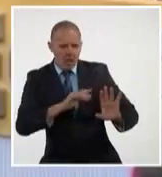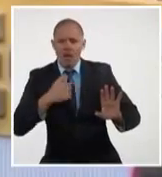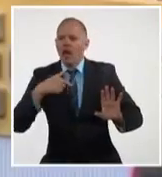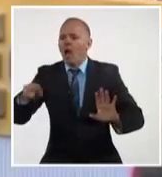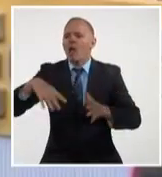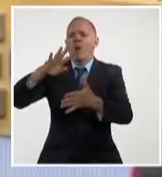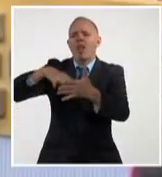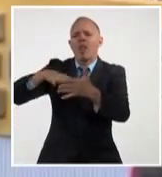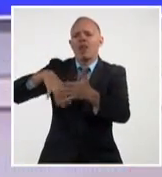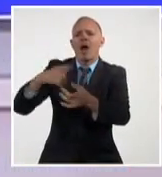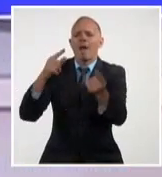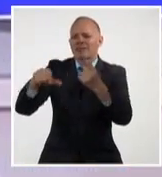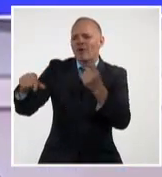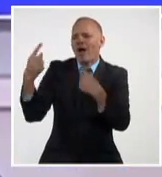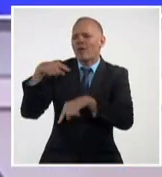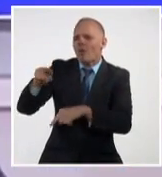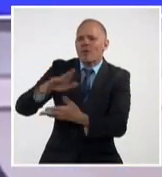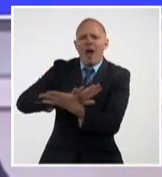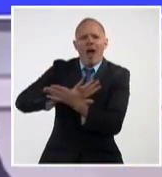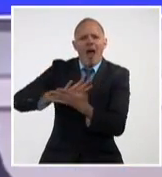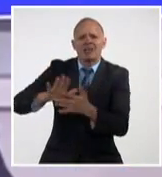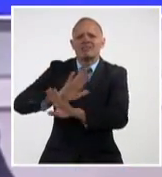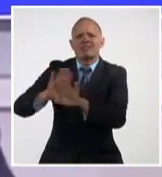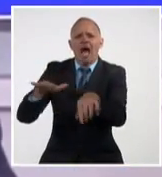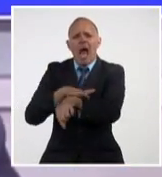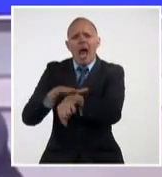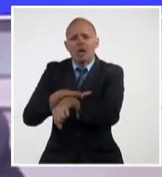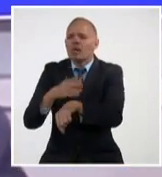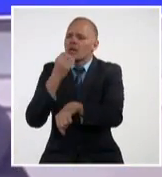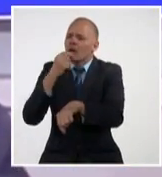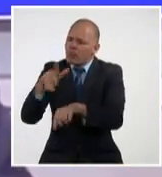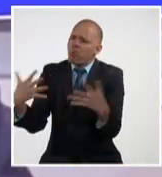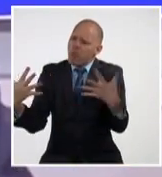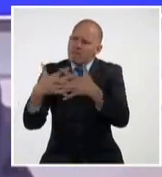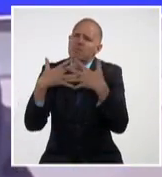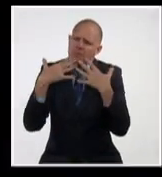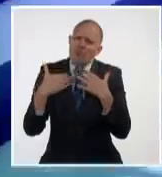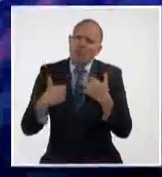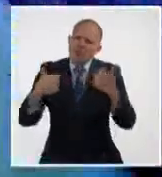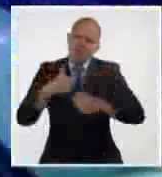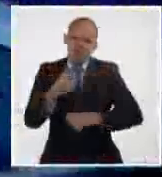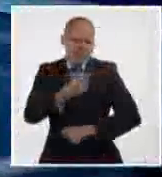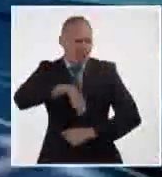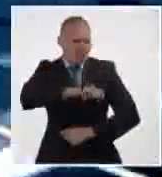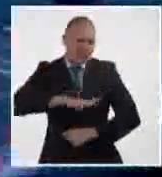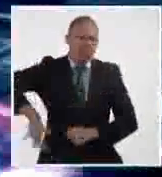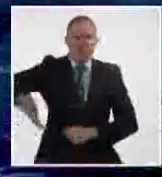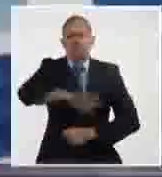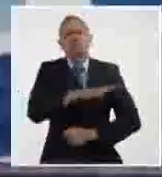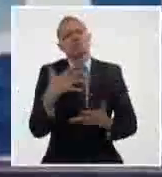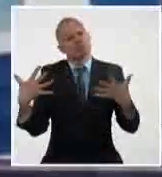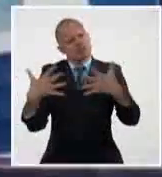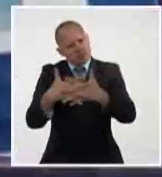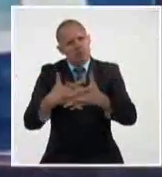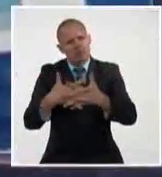de España un país más cohesionado, con más convivencia y más unido que nunca.